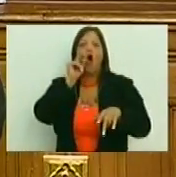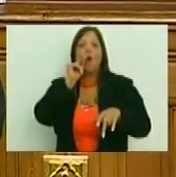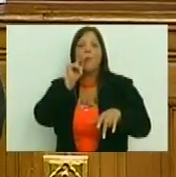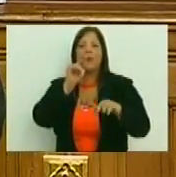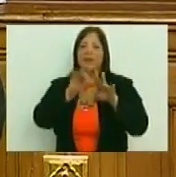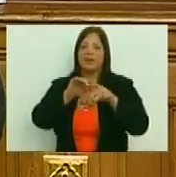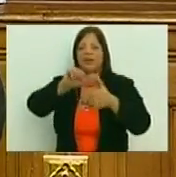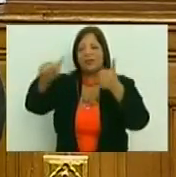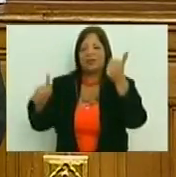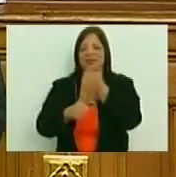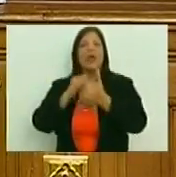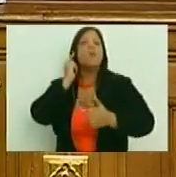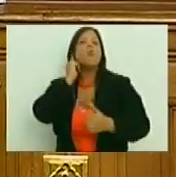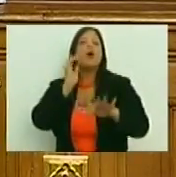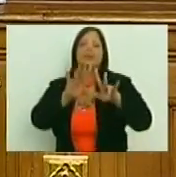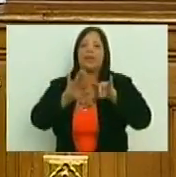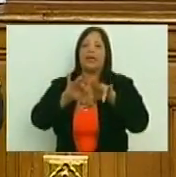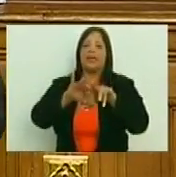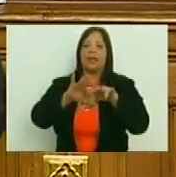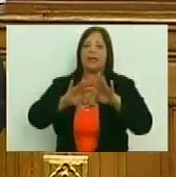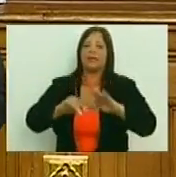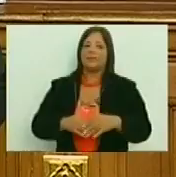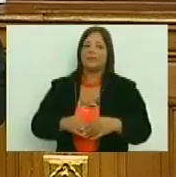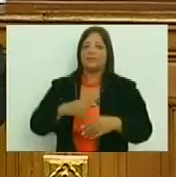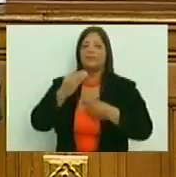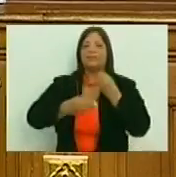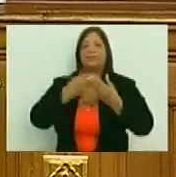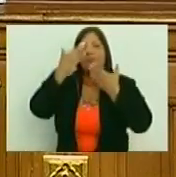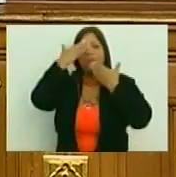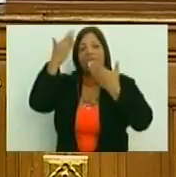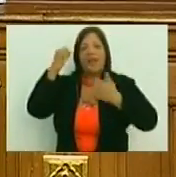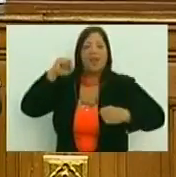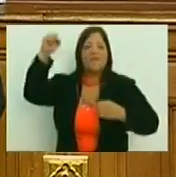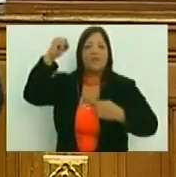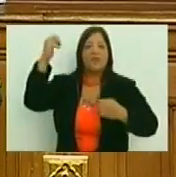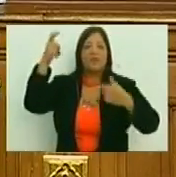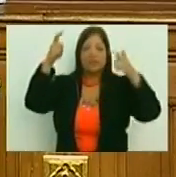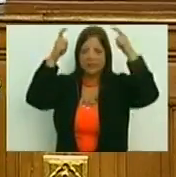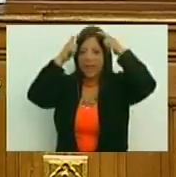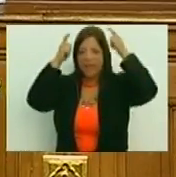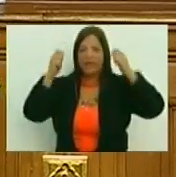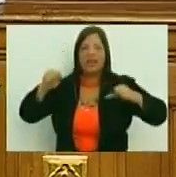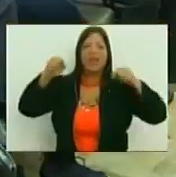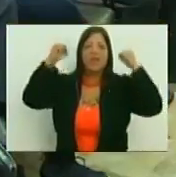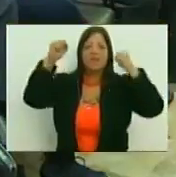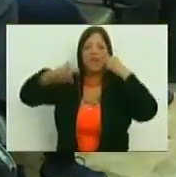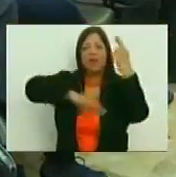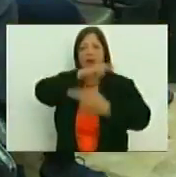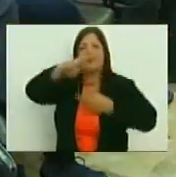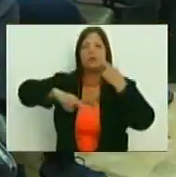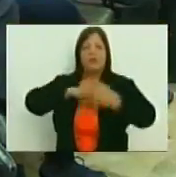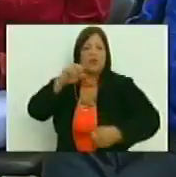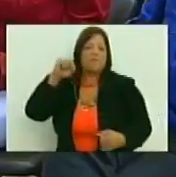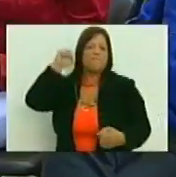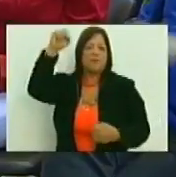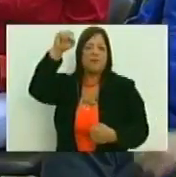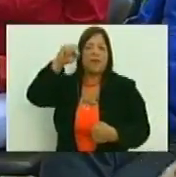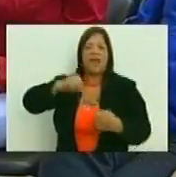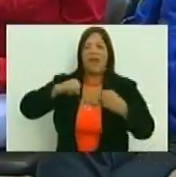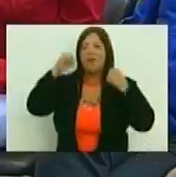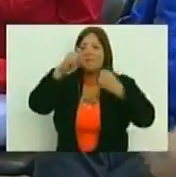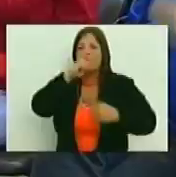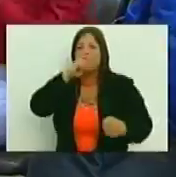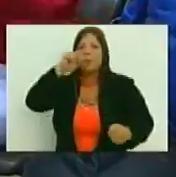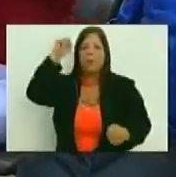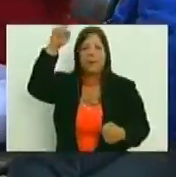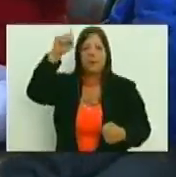secretario, Carolis Pérez, subsecretaria. Camarada, que viva Chávez, que viva la revolución, que viva